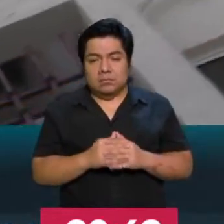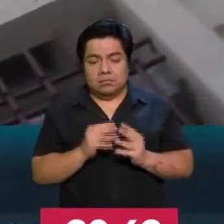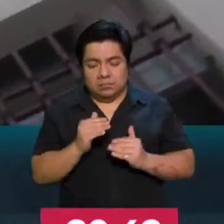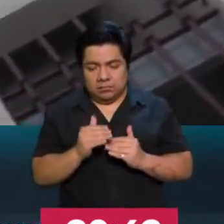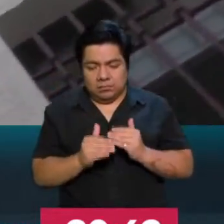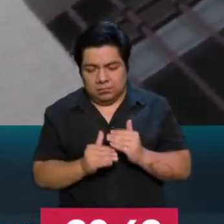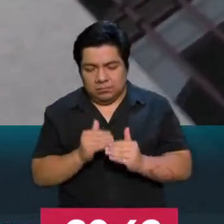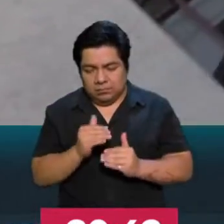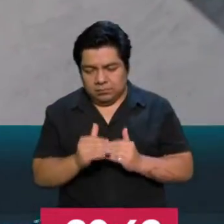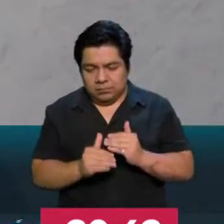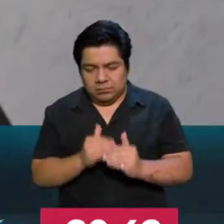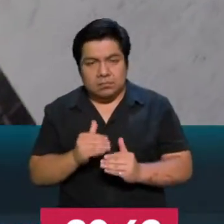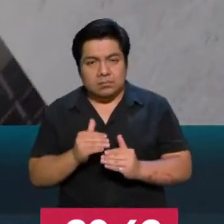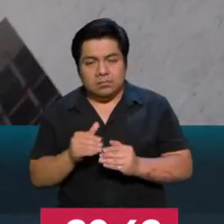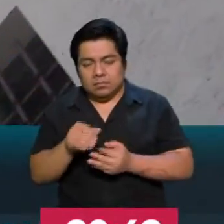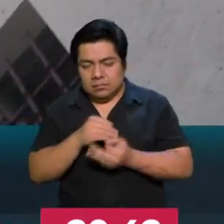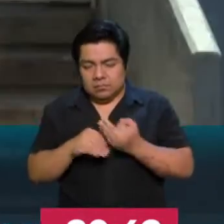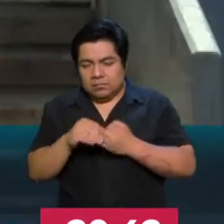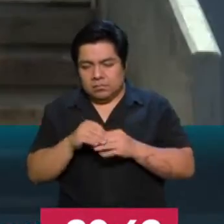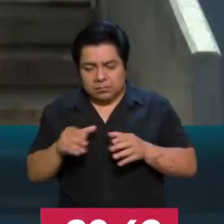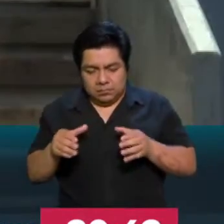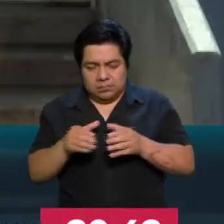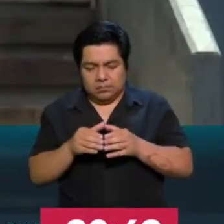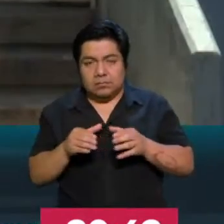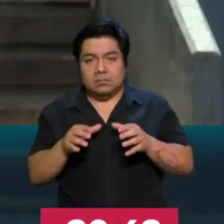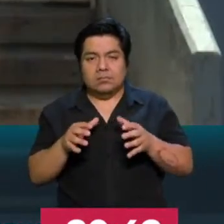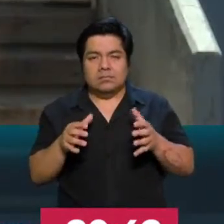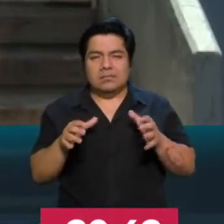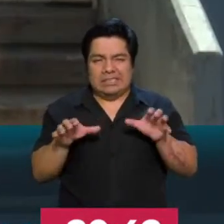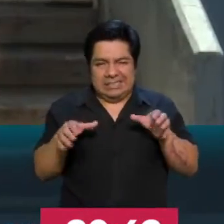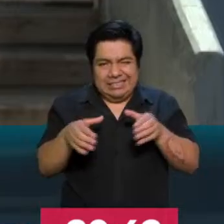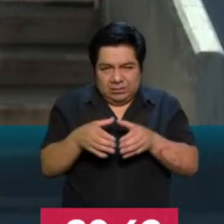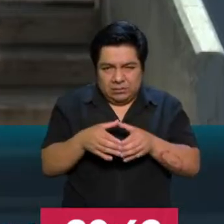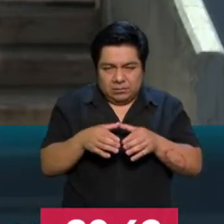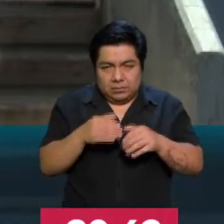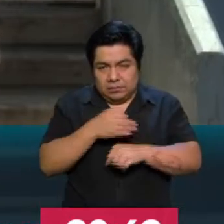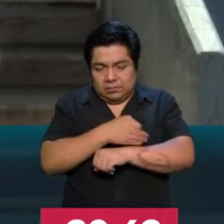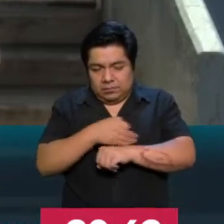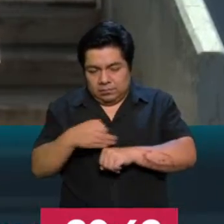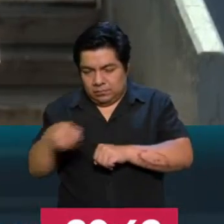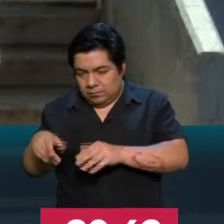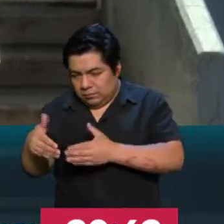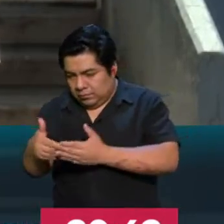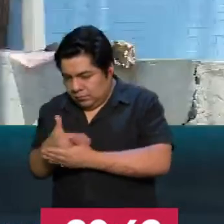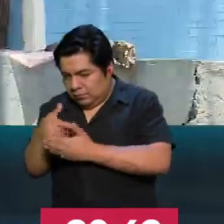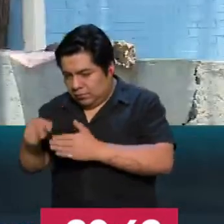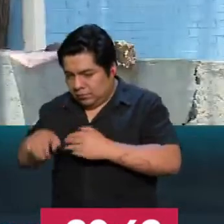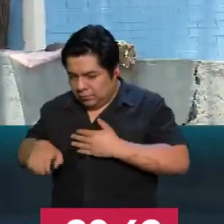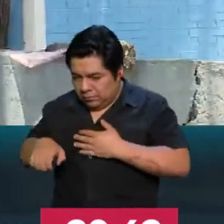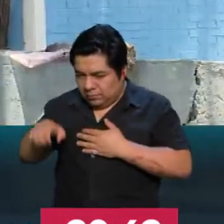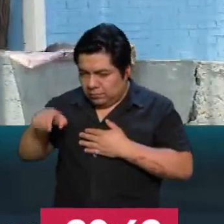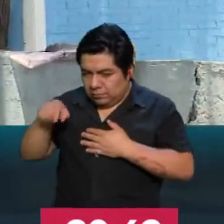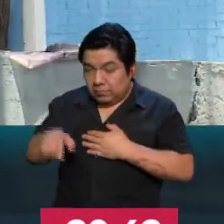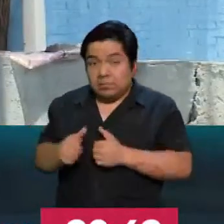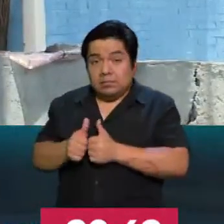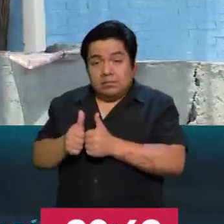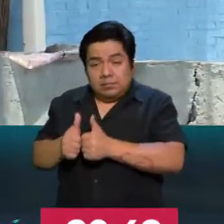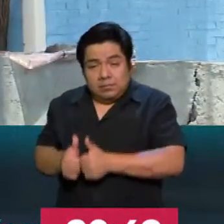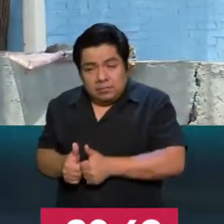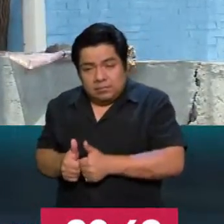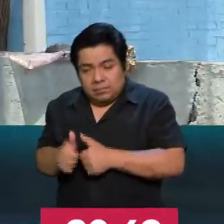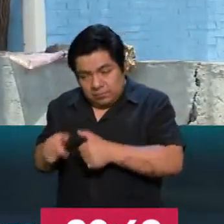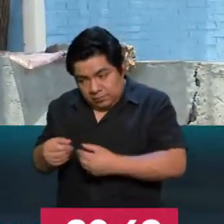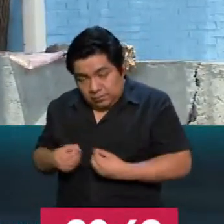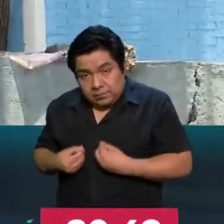promovamos, fomentemos el arraigo comunitario, que las familias que nacieron y crecieron en un barrio puedan seguir habitando